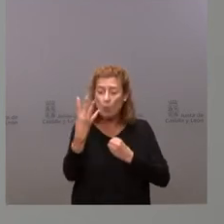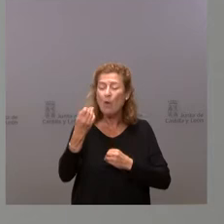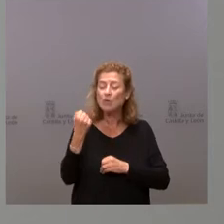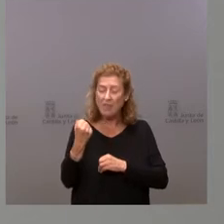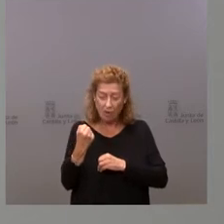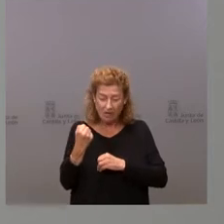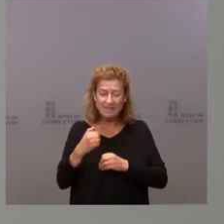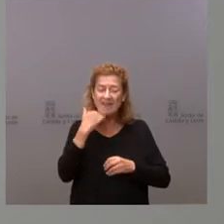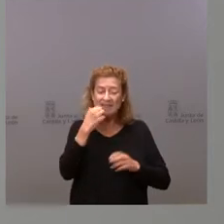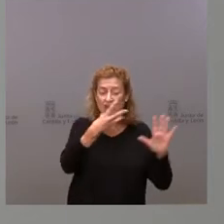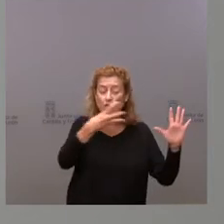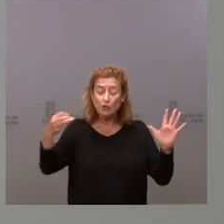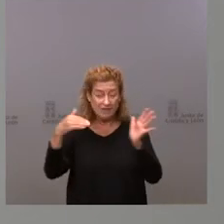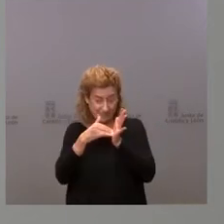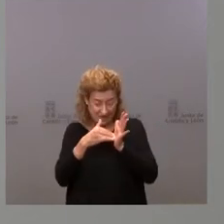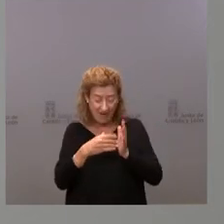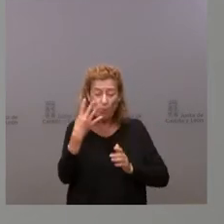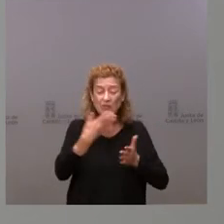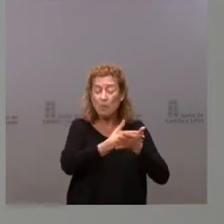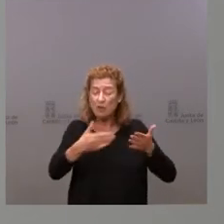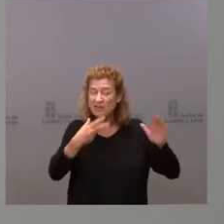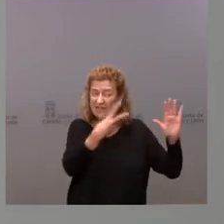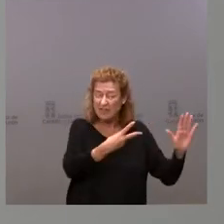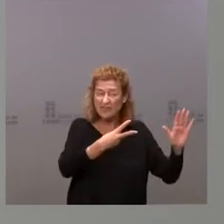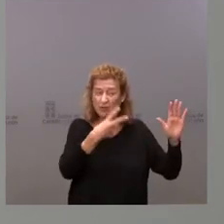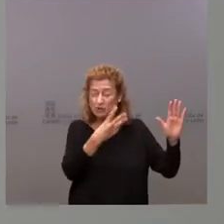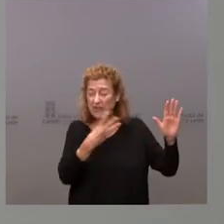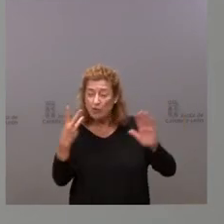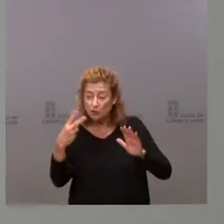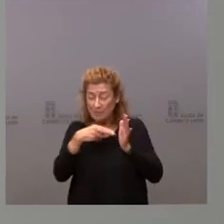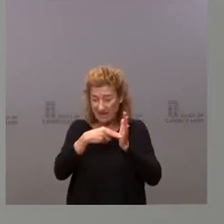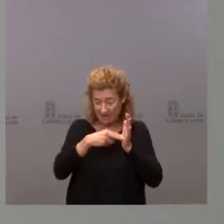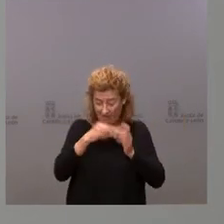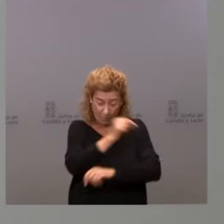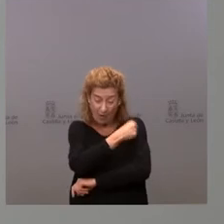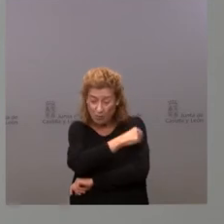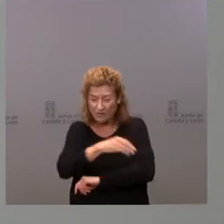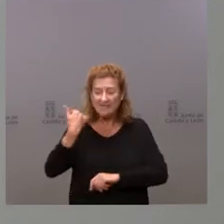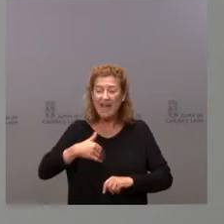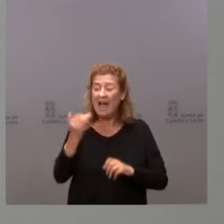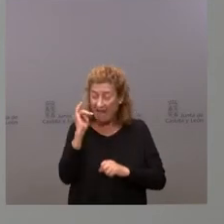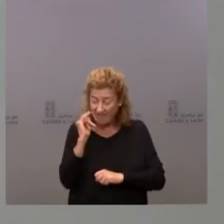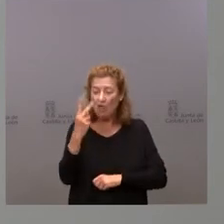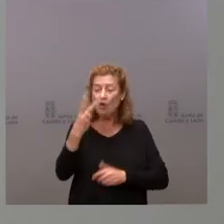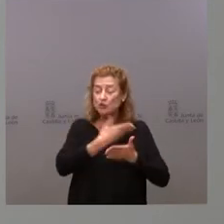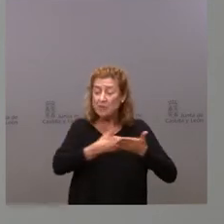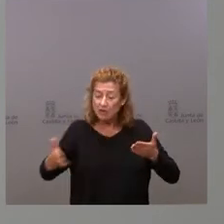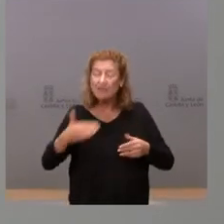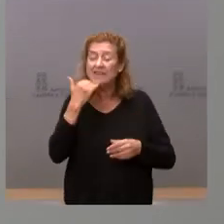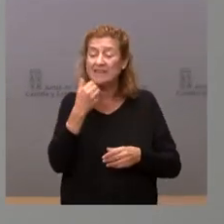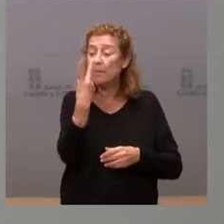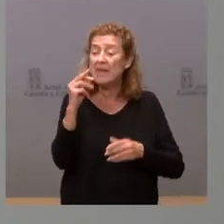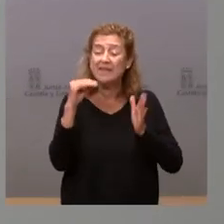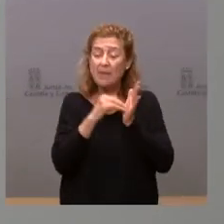casi 800.000 264 millones 746 mil dosis de vacunas y tenemos ya a 2 millones casi 20.000 personas